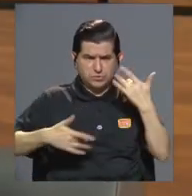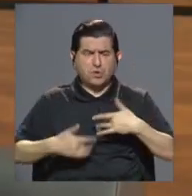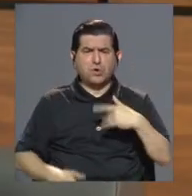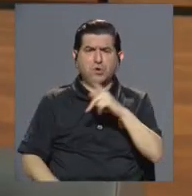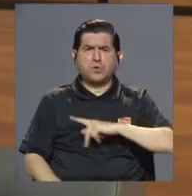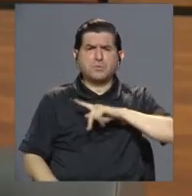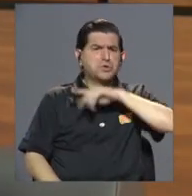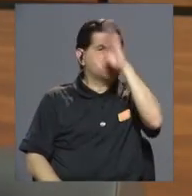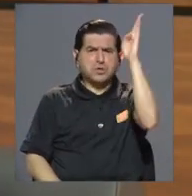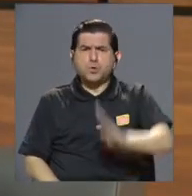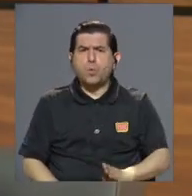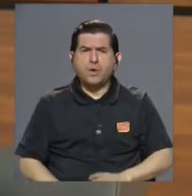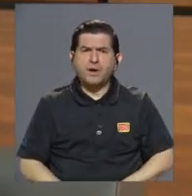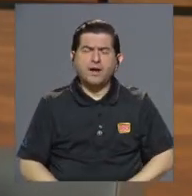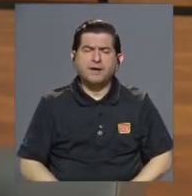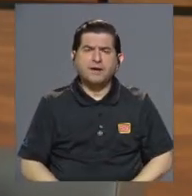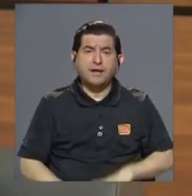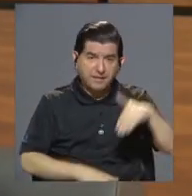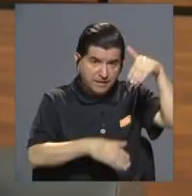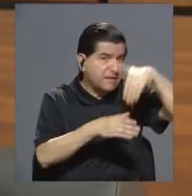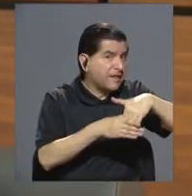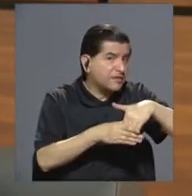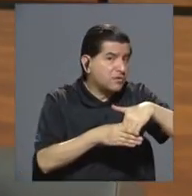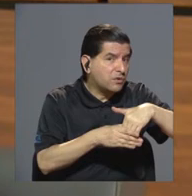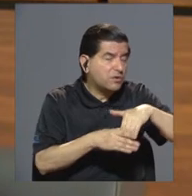personal, nunca. No, adentro.